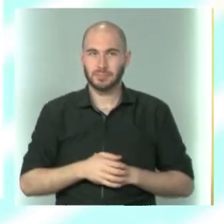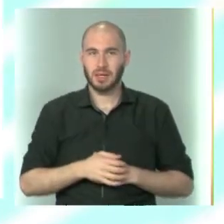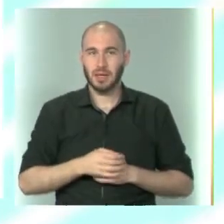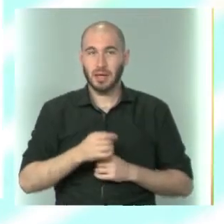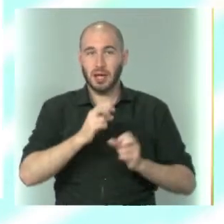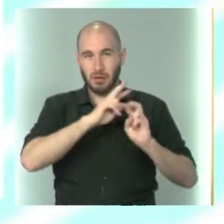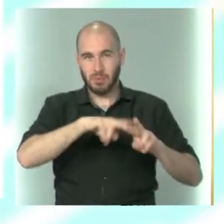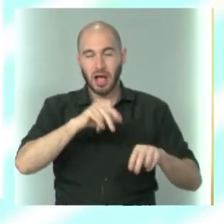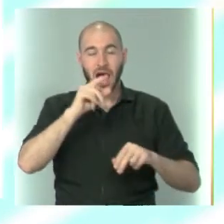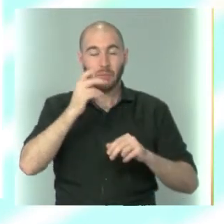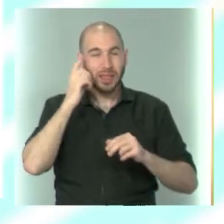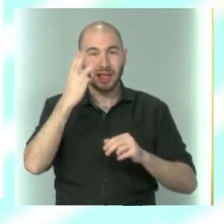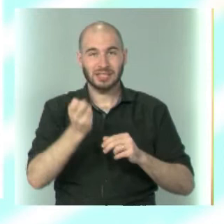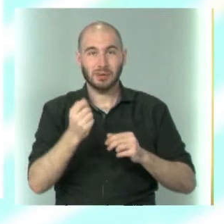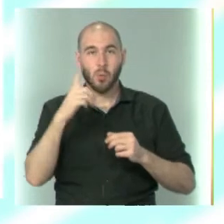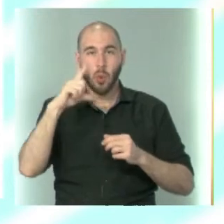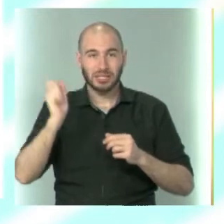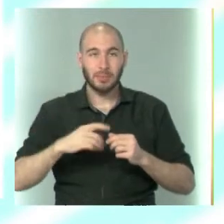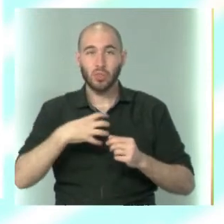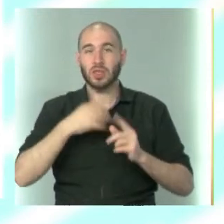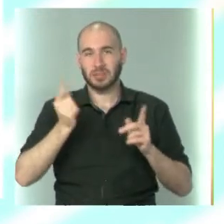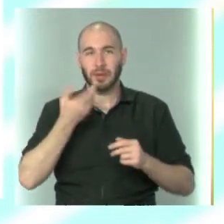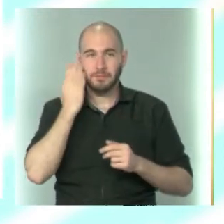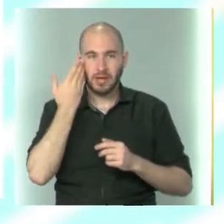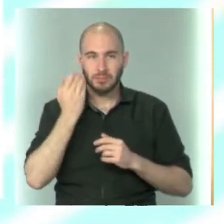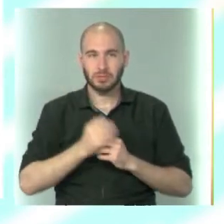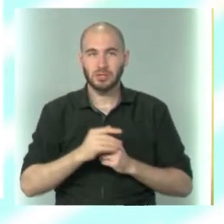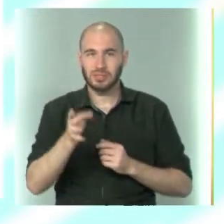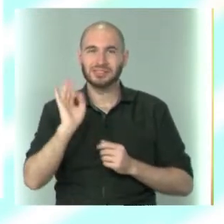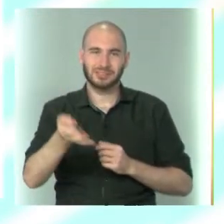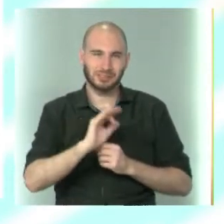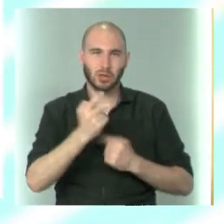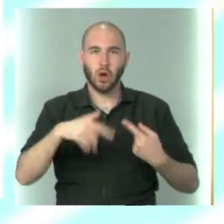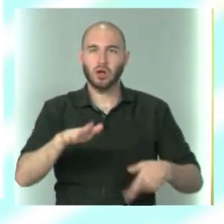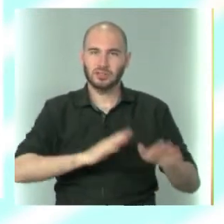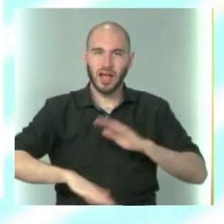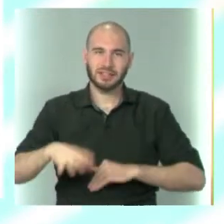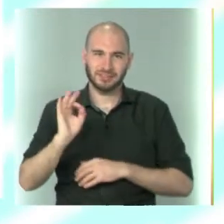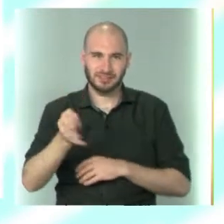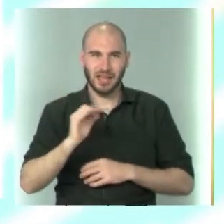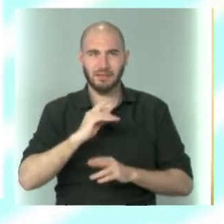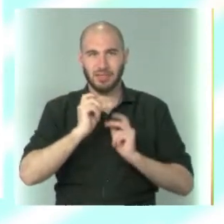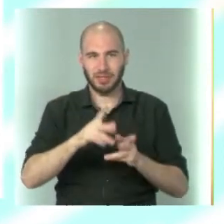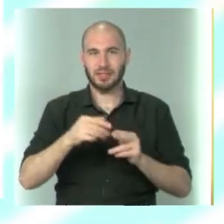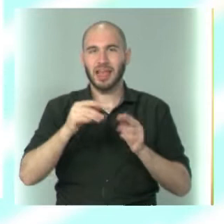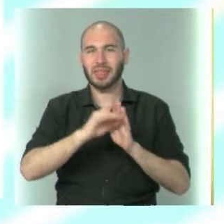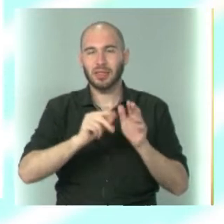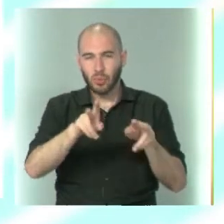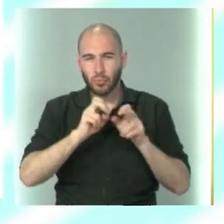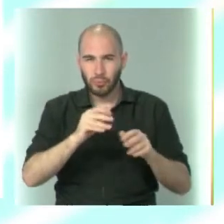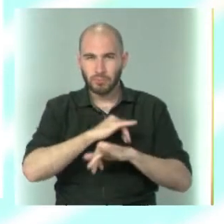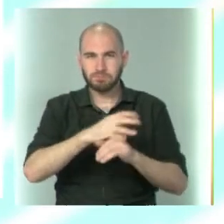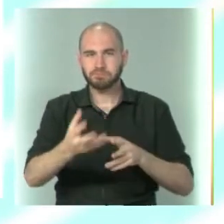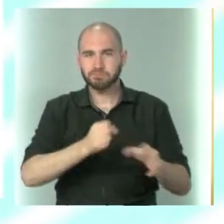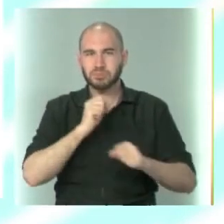Para cerrar, recuerden que Instagram y WhatsApp pertenecen también a Facebook. Por lo tanto, saben todo lo que usted hace y dice. Consumen tus datos para sacar